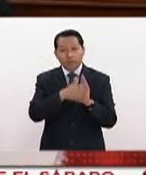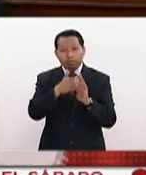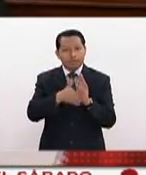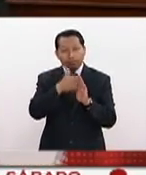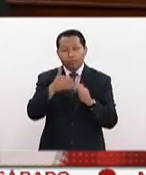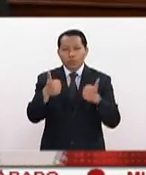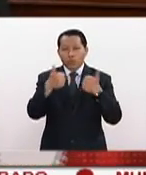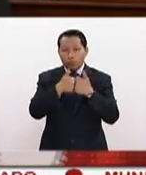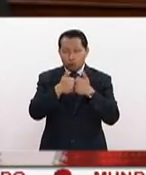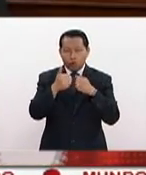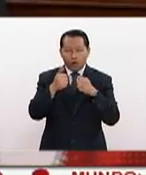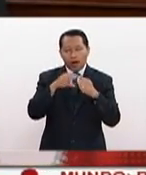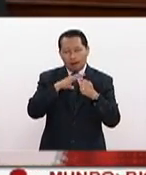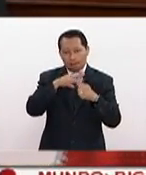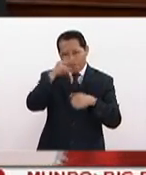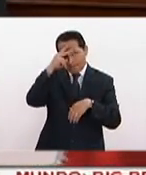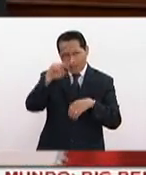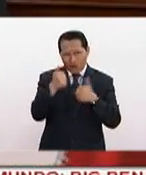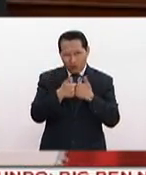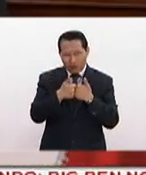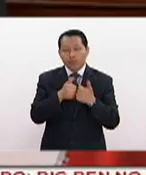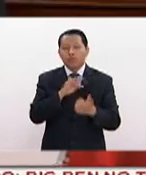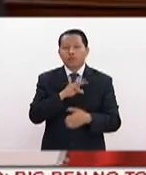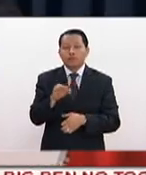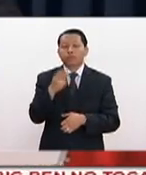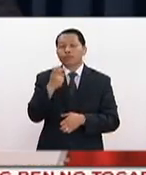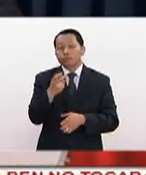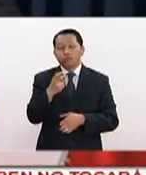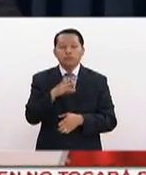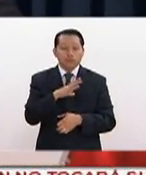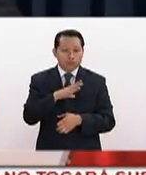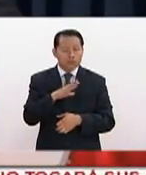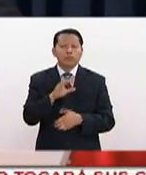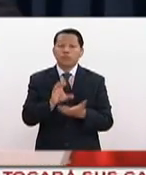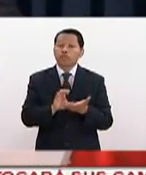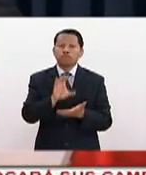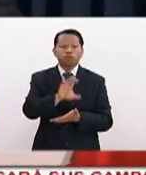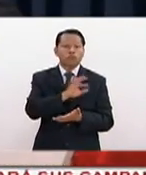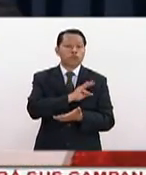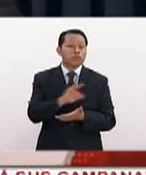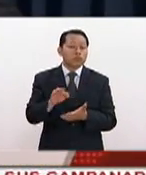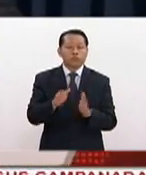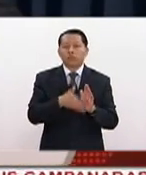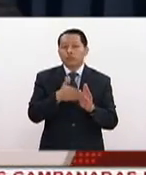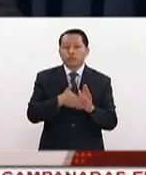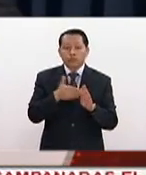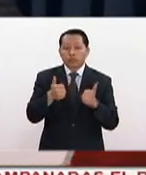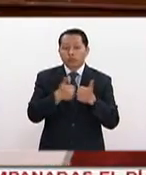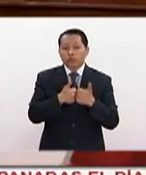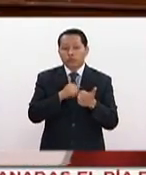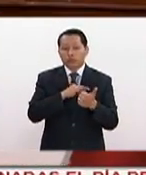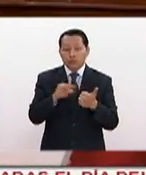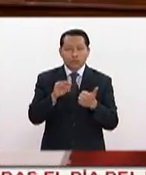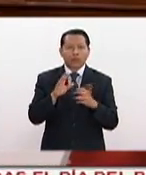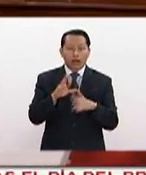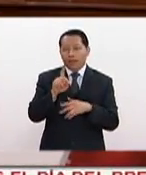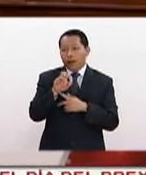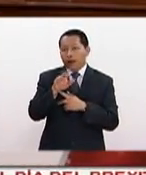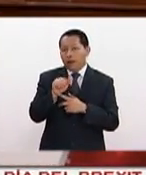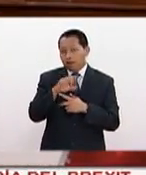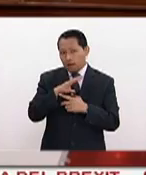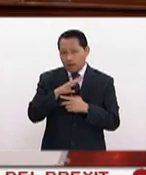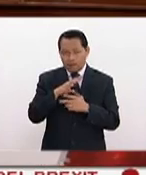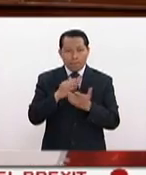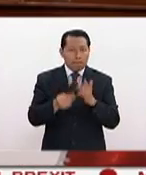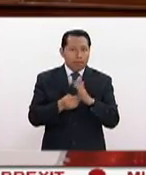la frontera. Así que estas negociaciones donde se estaría dando dinero, una parte del dinero para el muro a cambio de los alivios para DACA, ya están en la